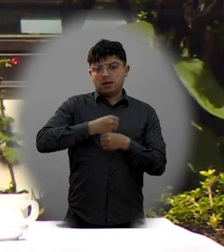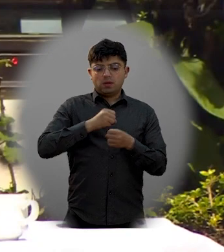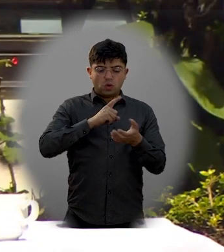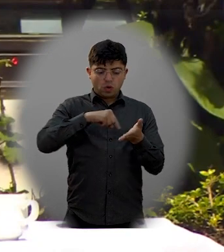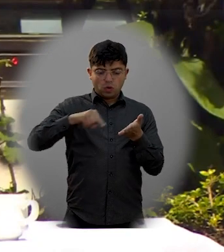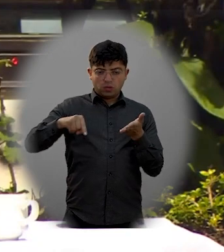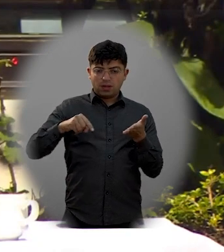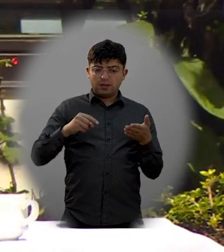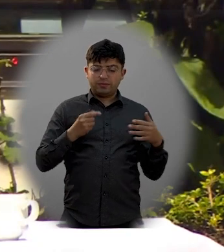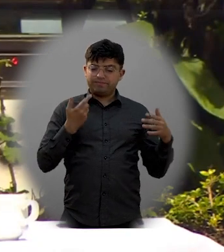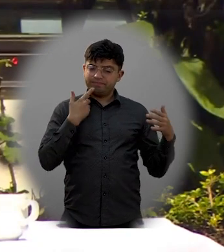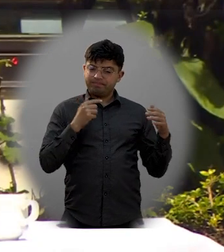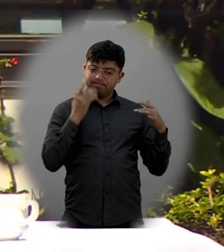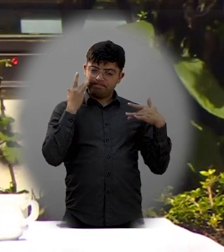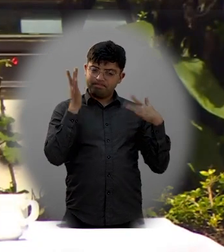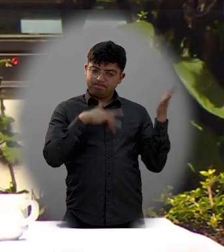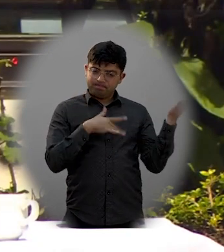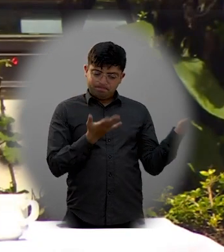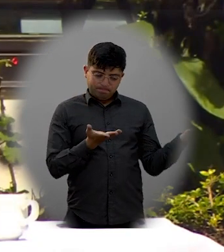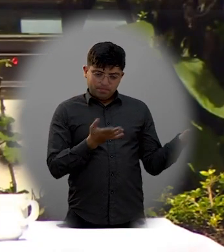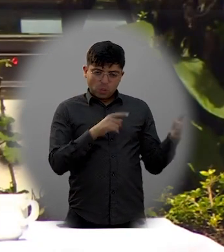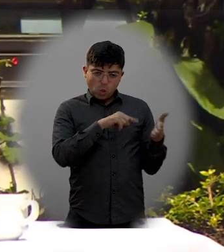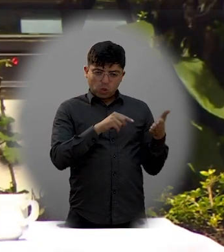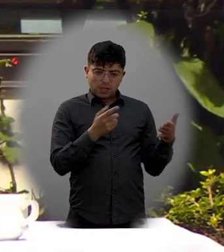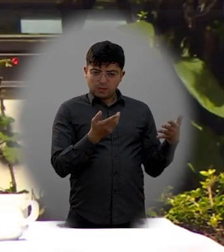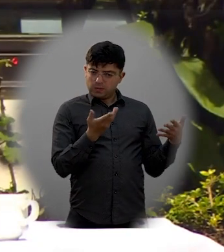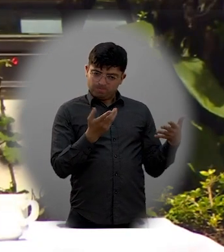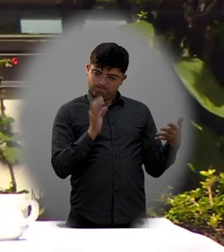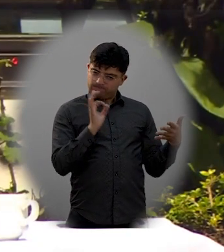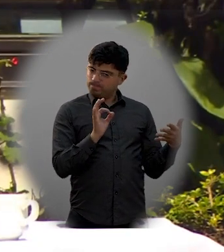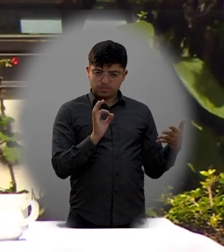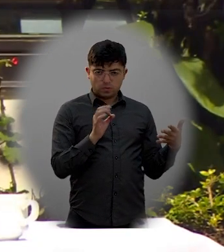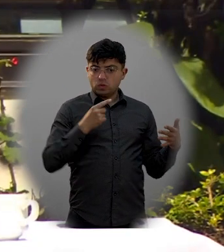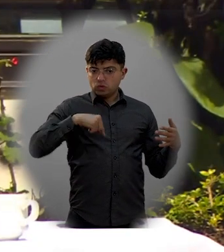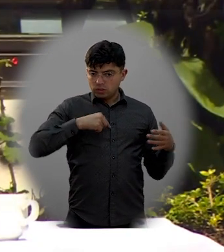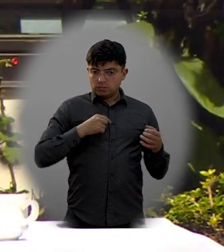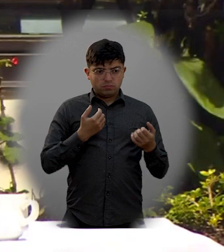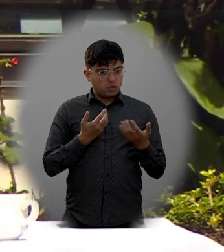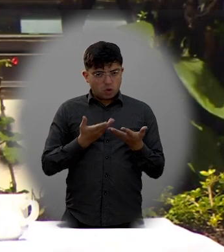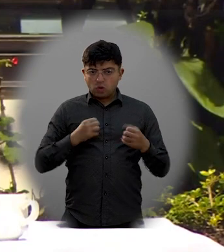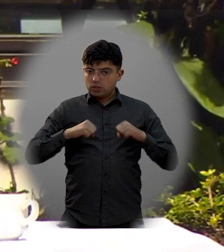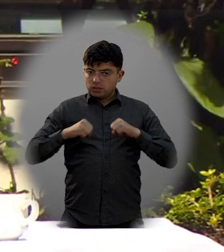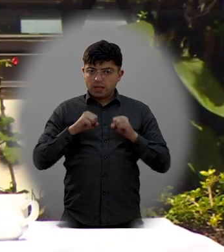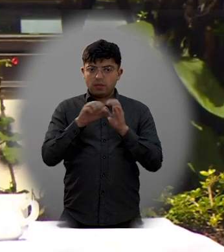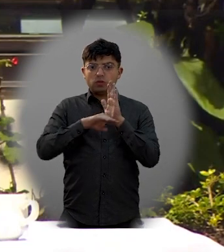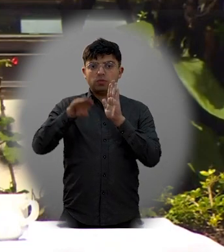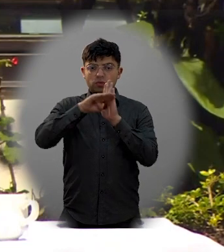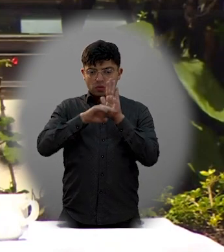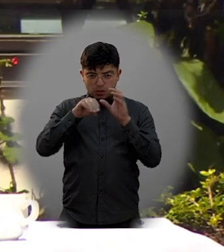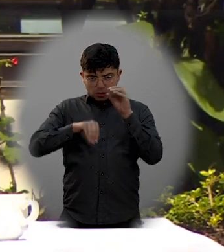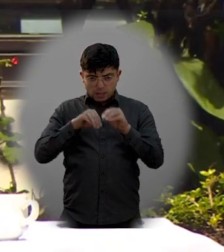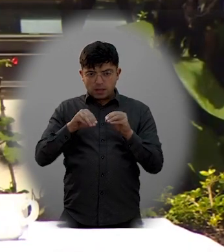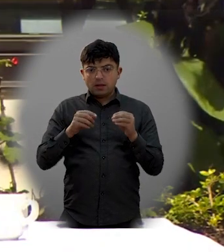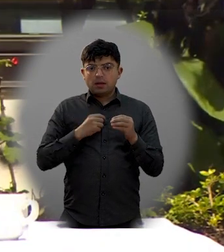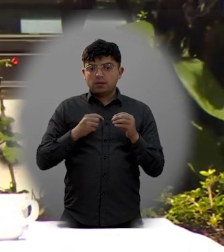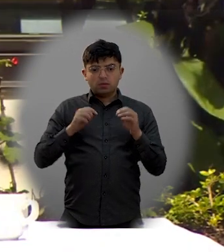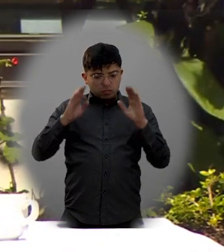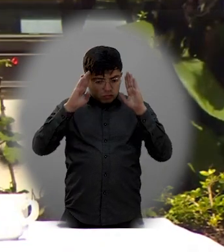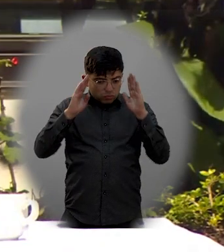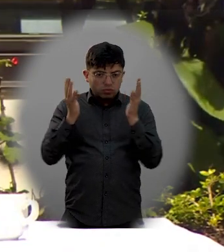contratos precarizadores, y nosotras hacemos cosas súper extraordinarias, montamos protocolos, atendemos a